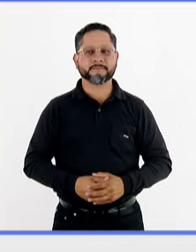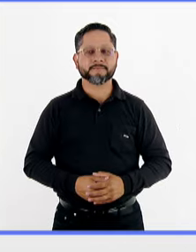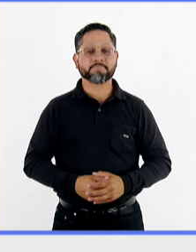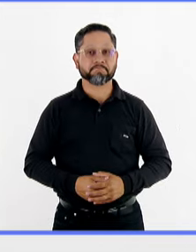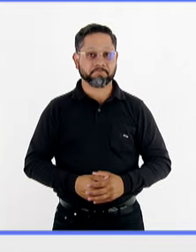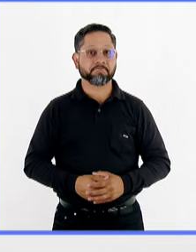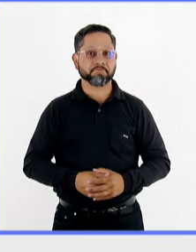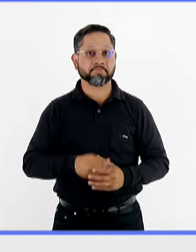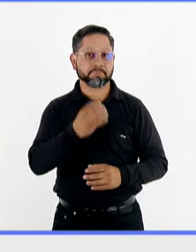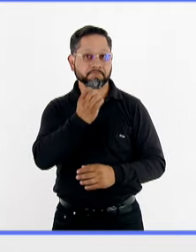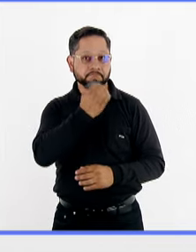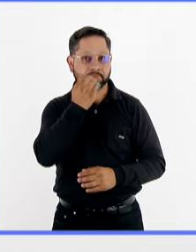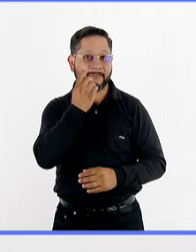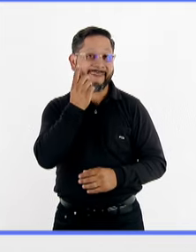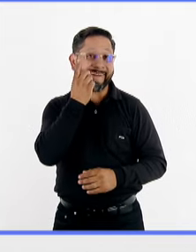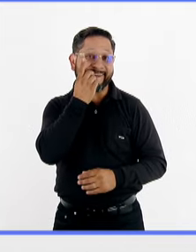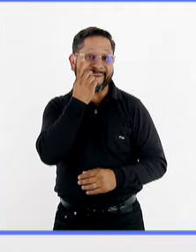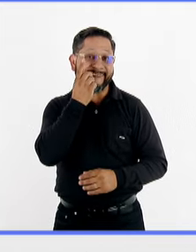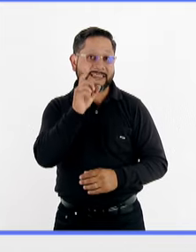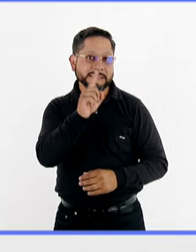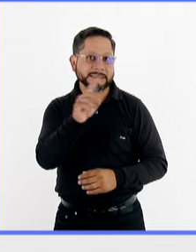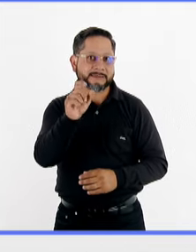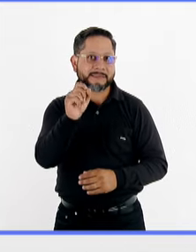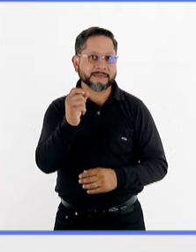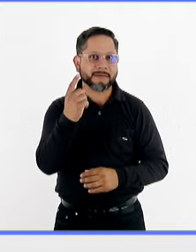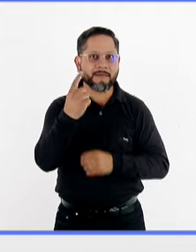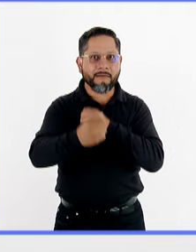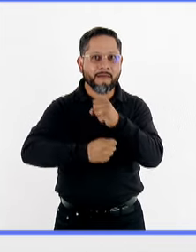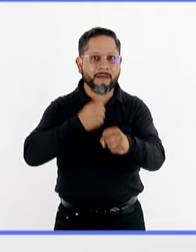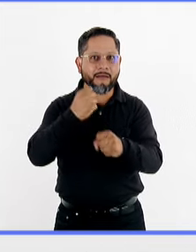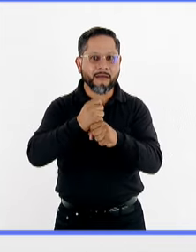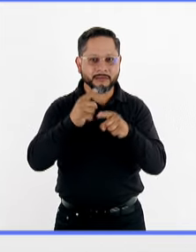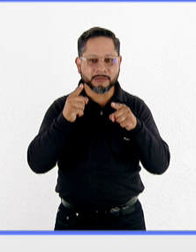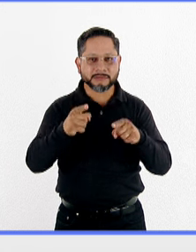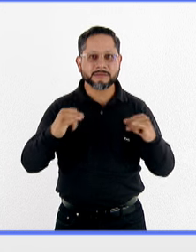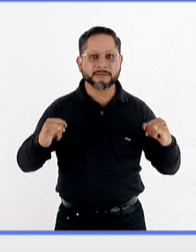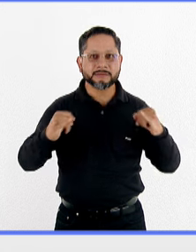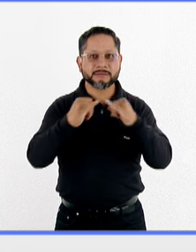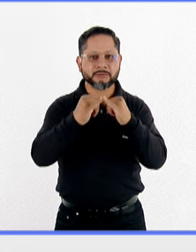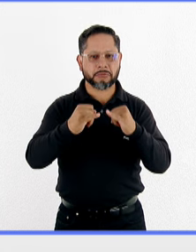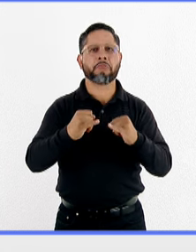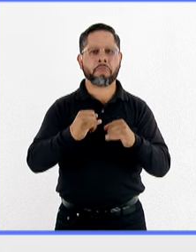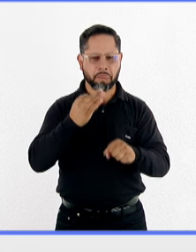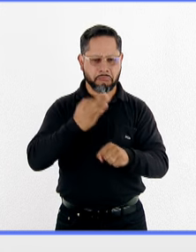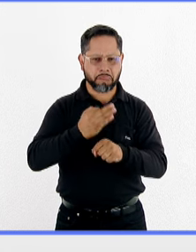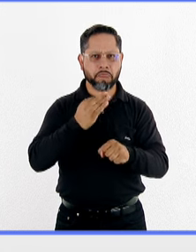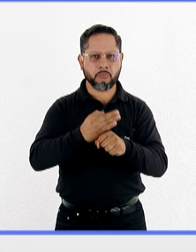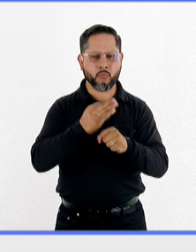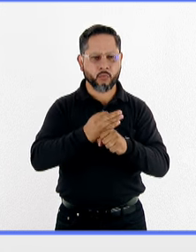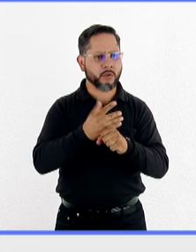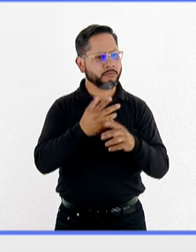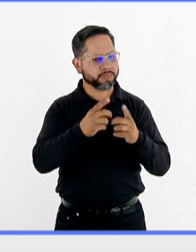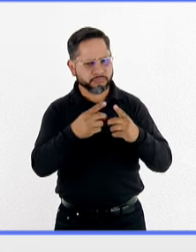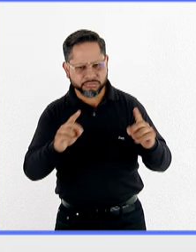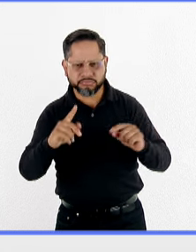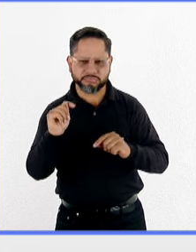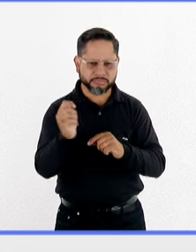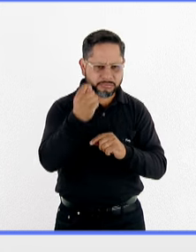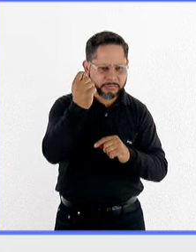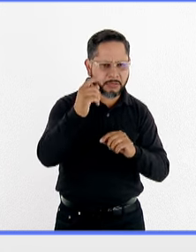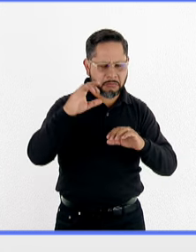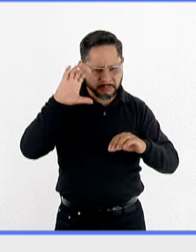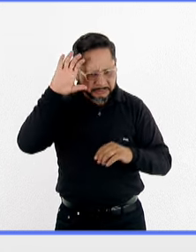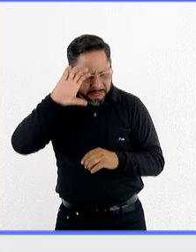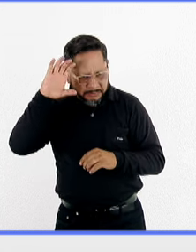La Facultad de Odontología conmemora 120 años de ser una institución que se ha mantenido en la vanguardia de los desarrollos tecnológicos y